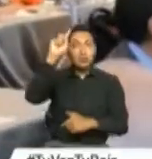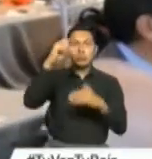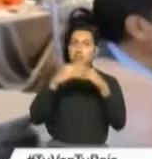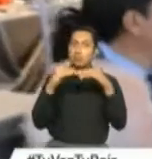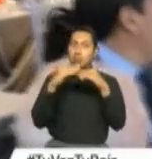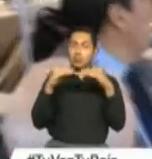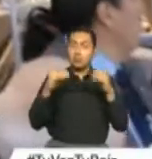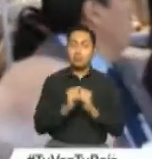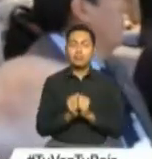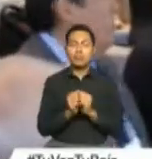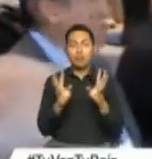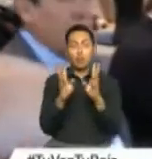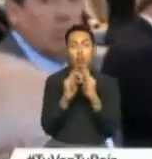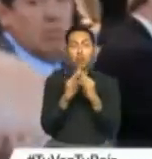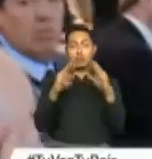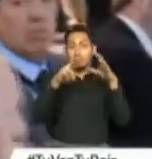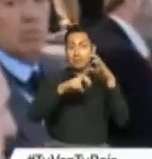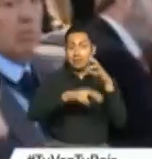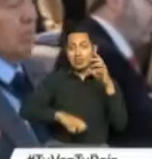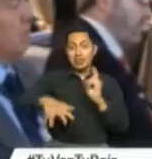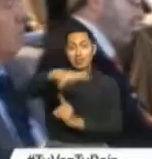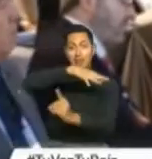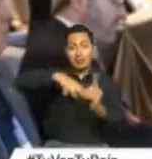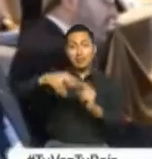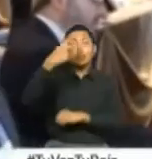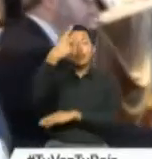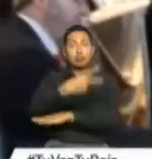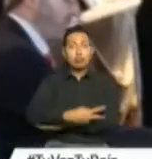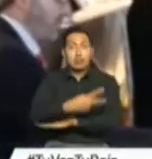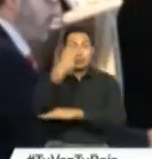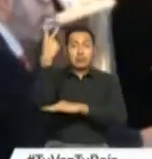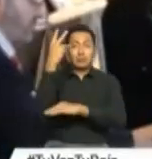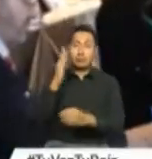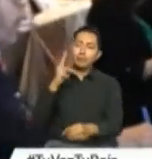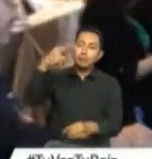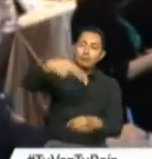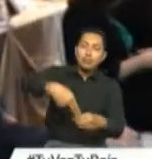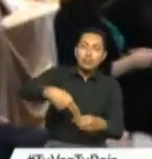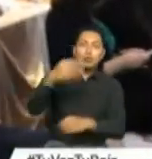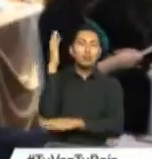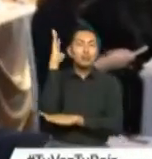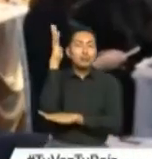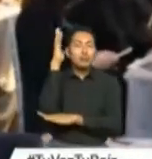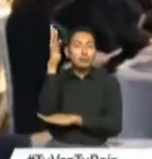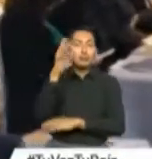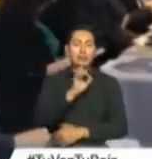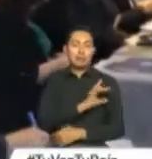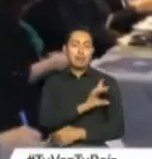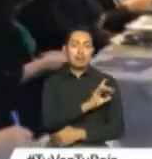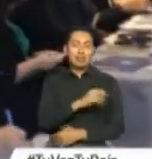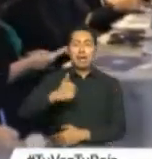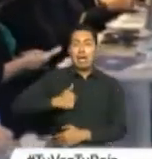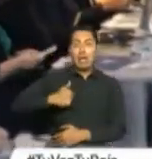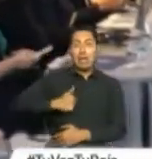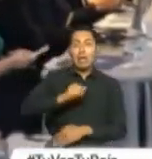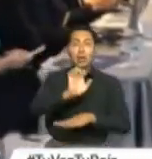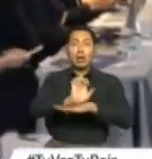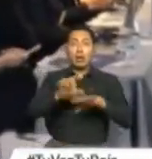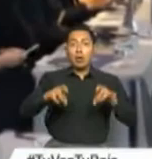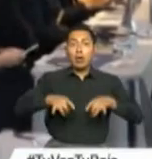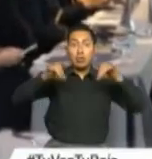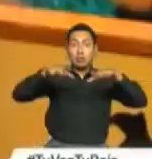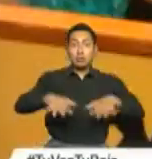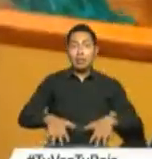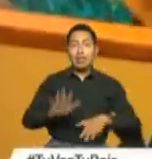el Congreso de Minería y Ambiente, durante 2 días, están presentes conferencistas de Chile, Canadá, Ecuador y Australia, quienes